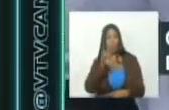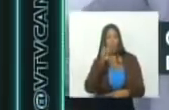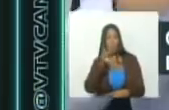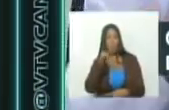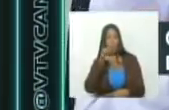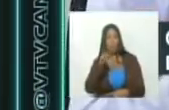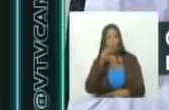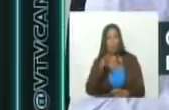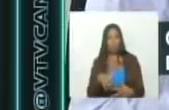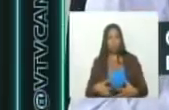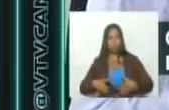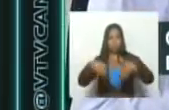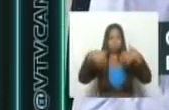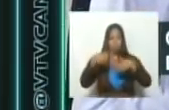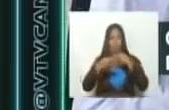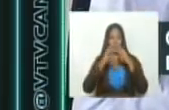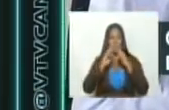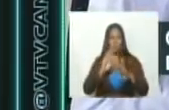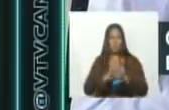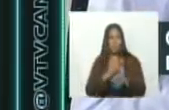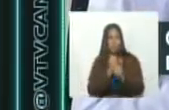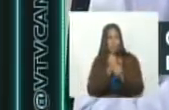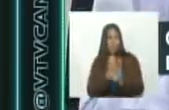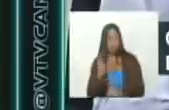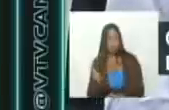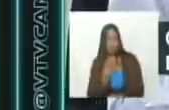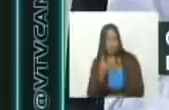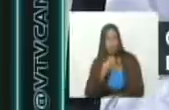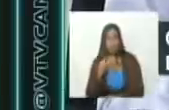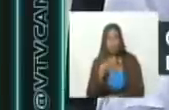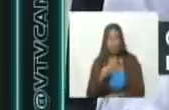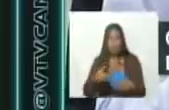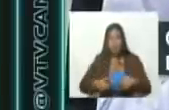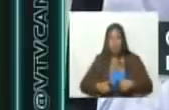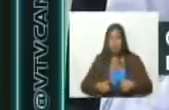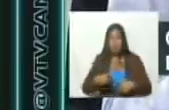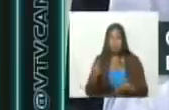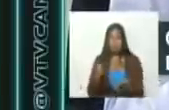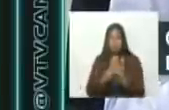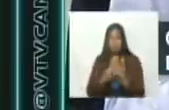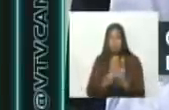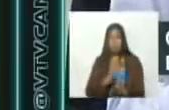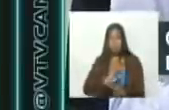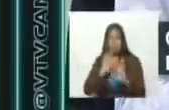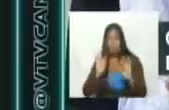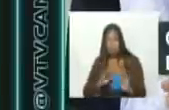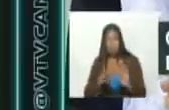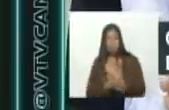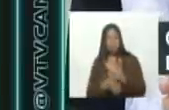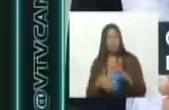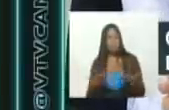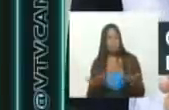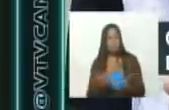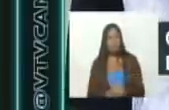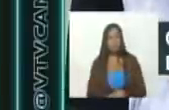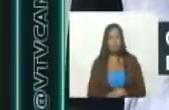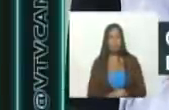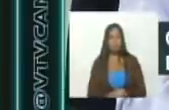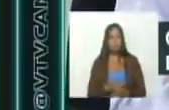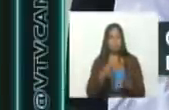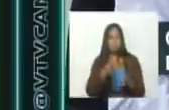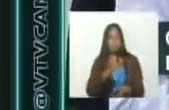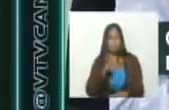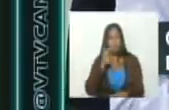enorme fortuna, pero no como resultado de su trabajo, no como resultado de su esfuerzo, de su inversión, sino como resultado de los recursos